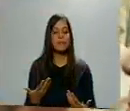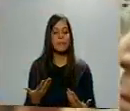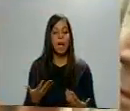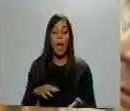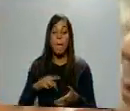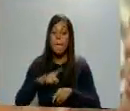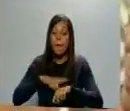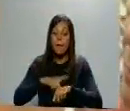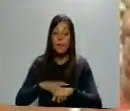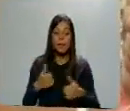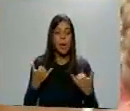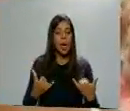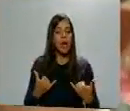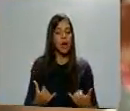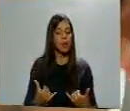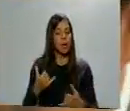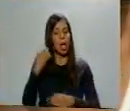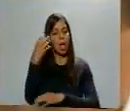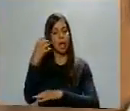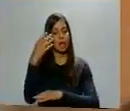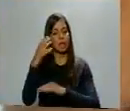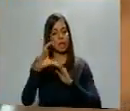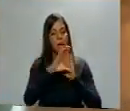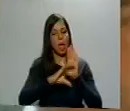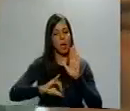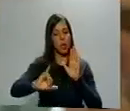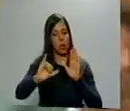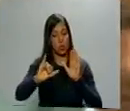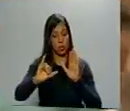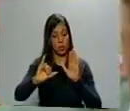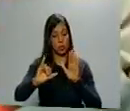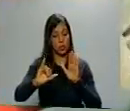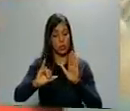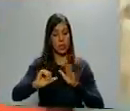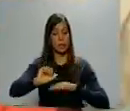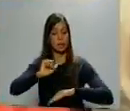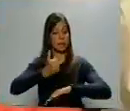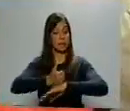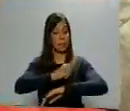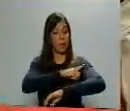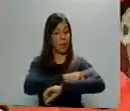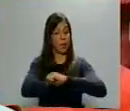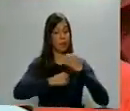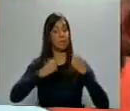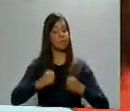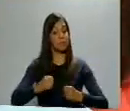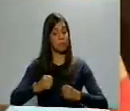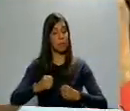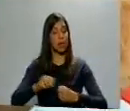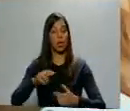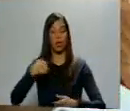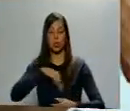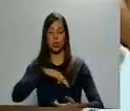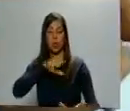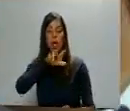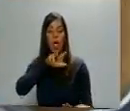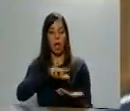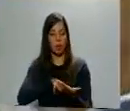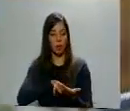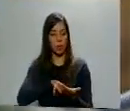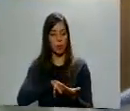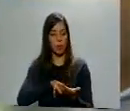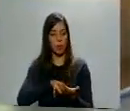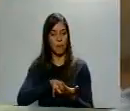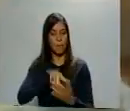el momento en que esta Asamblea Nacional Constituyente, magna, soberana, apruebe. Para eso pido el